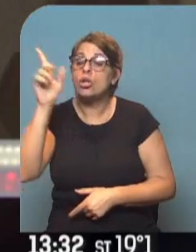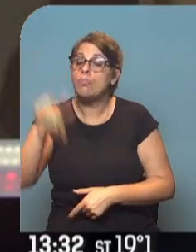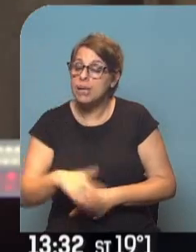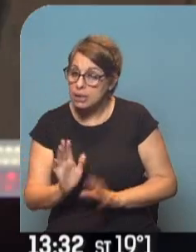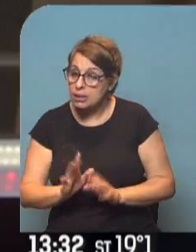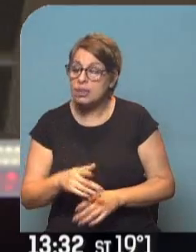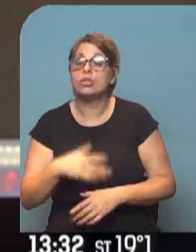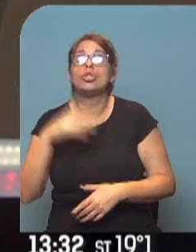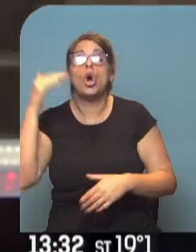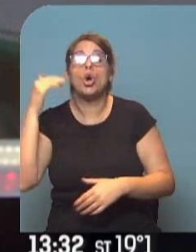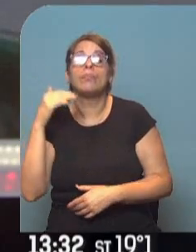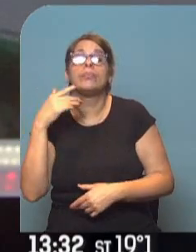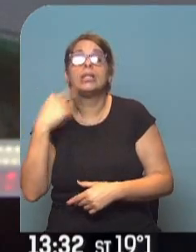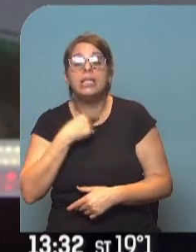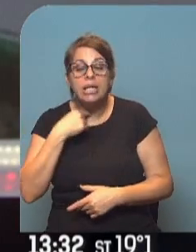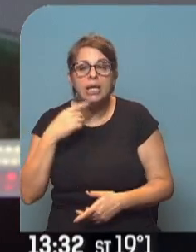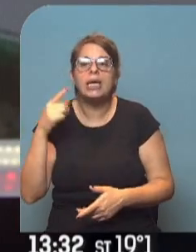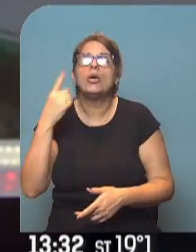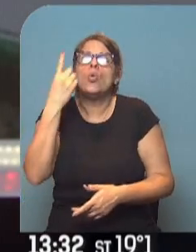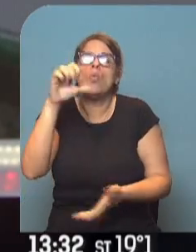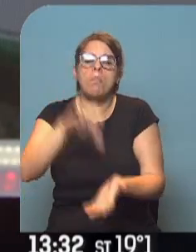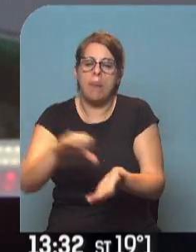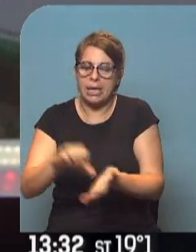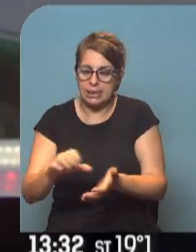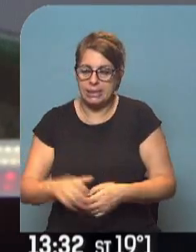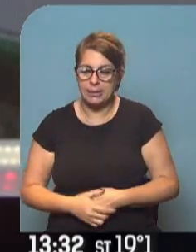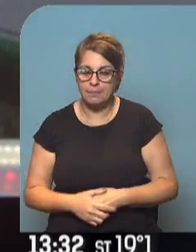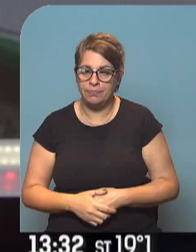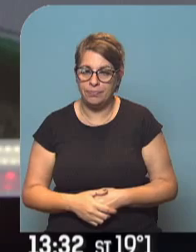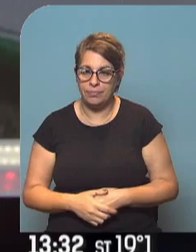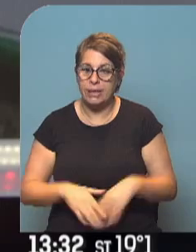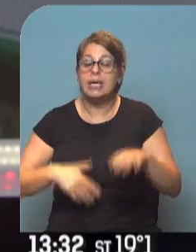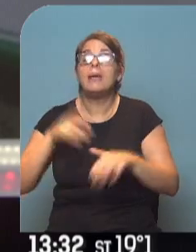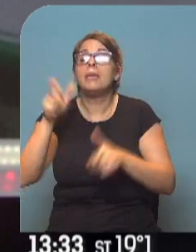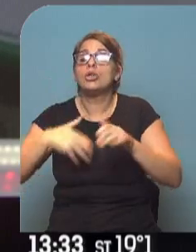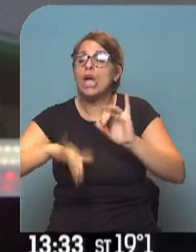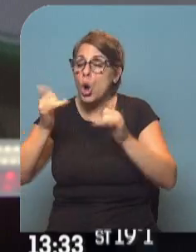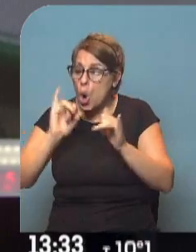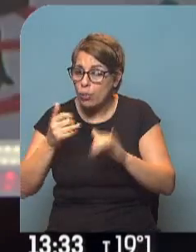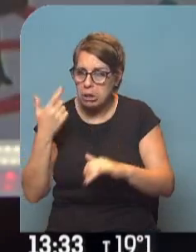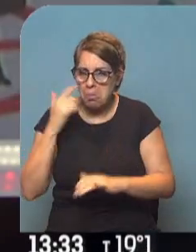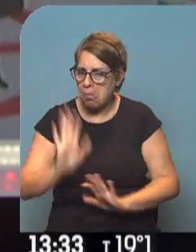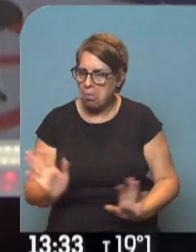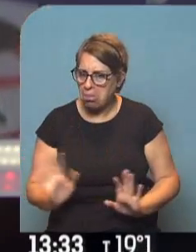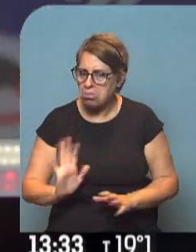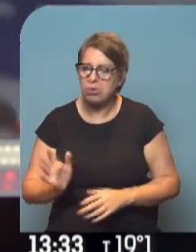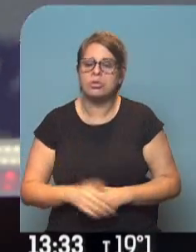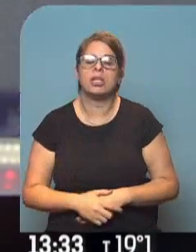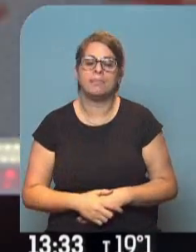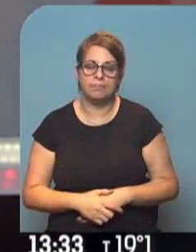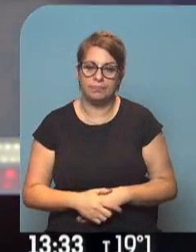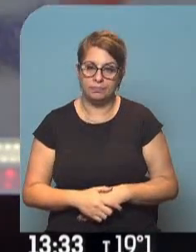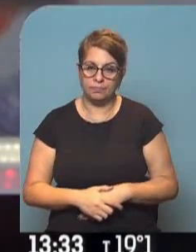la unificación, pero ahí está la diferencia generacional de la que habla Inde. Los más jóvenes no conocieron aquello que fue